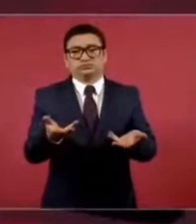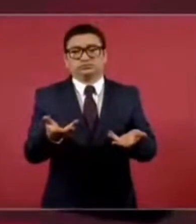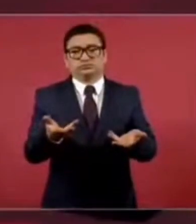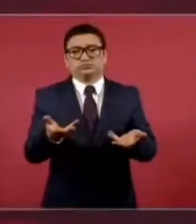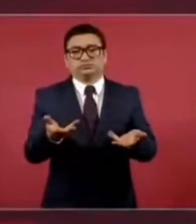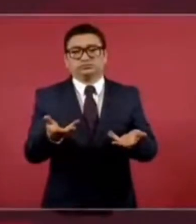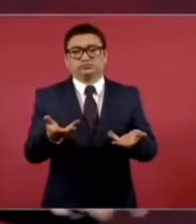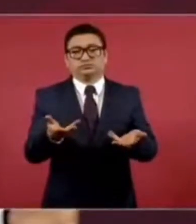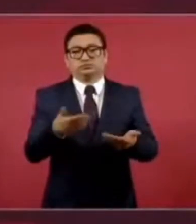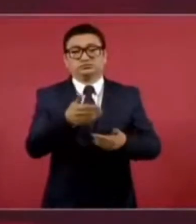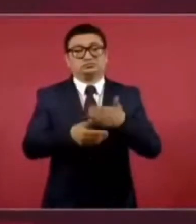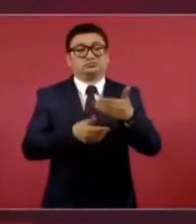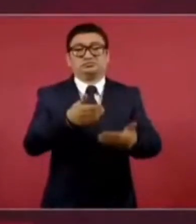no avanzamos.